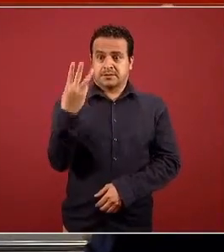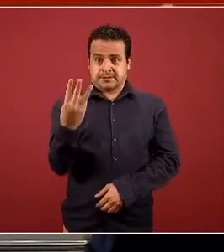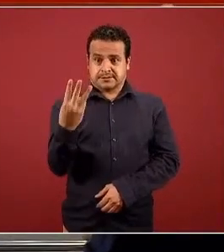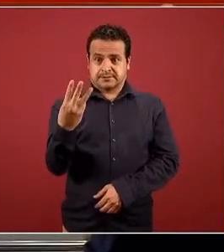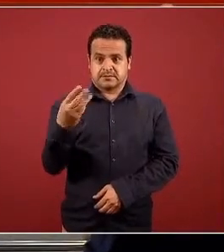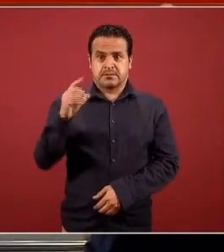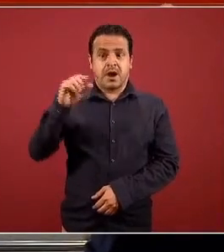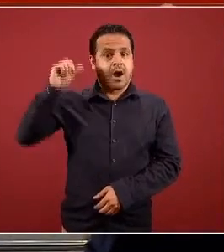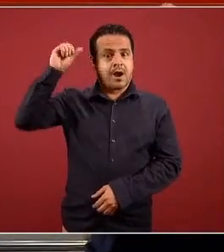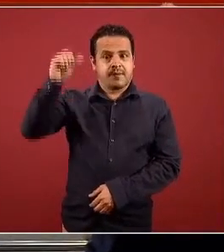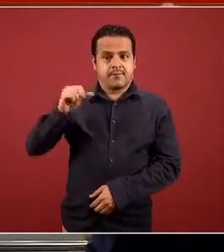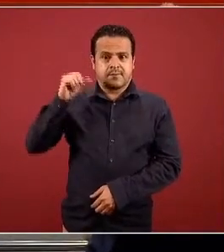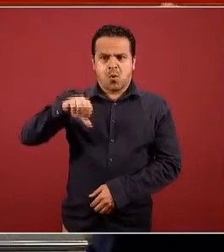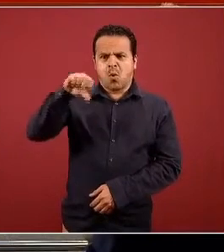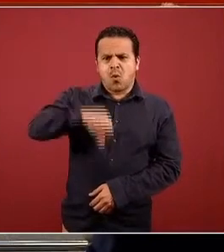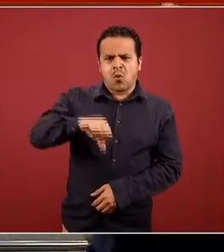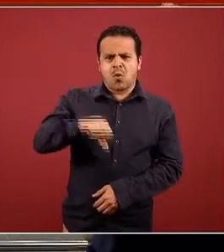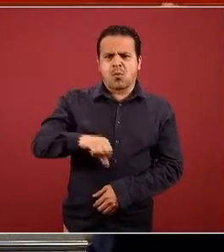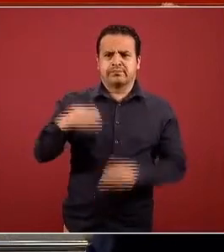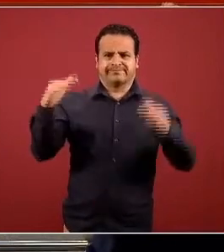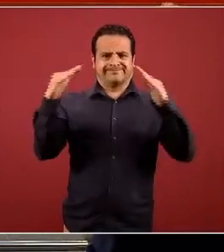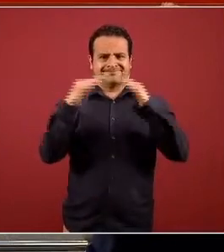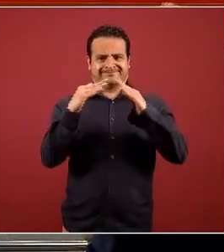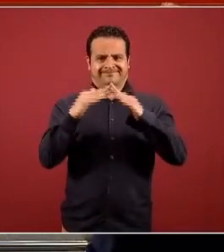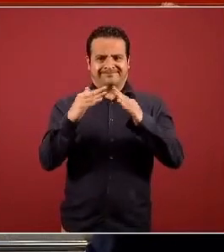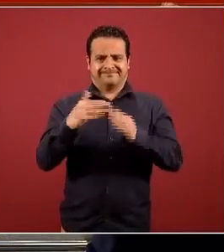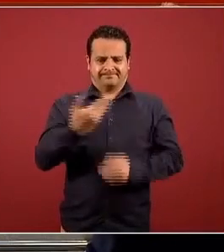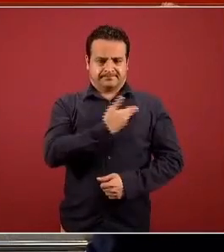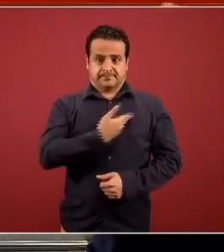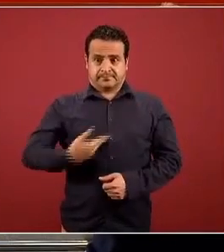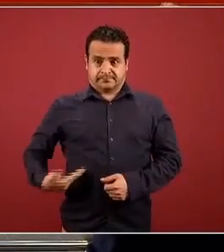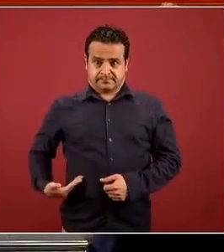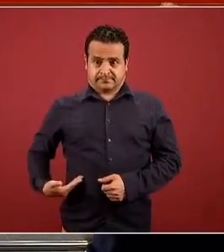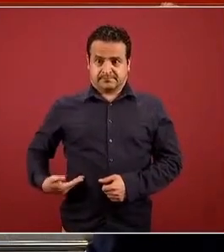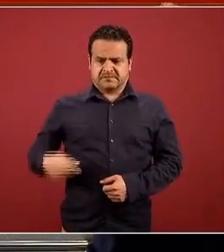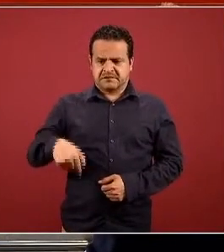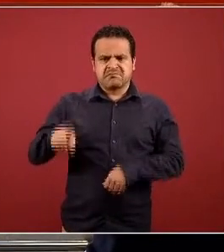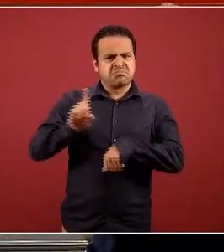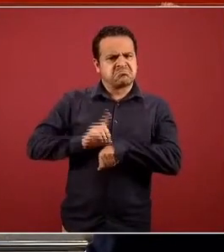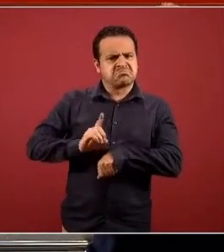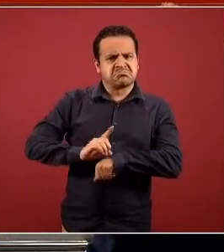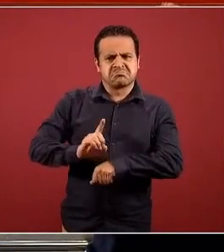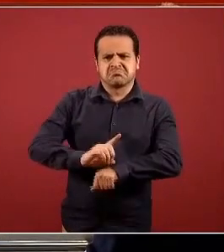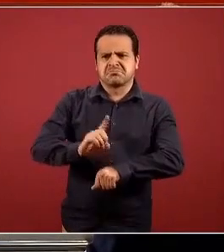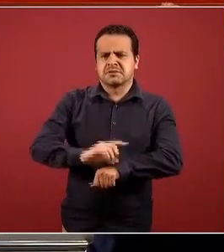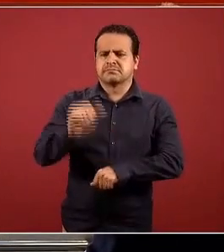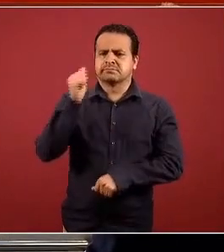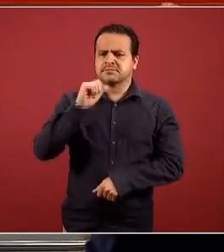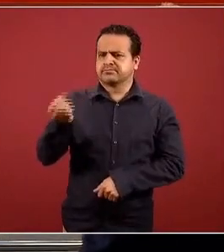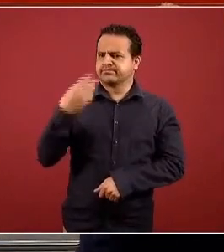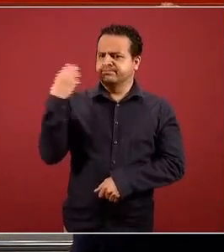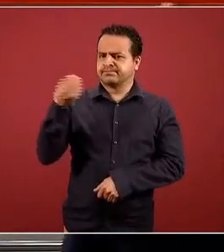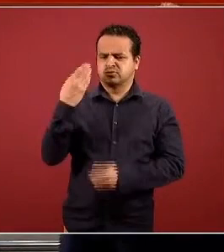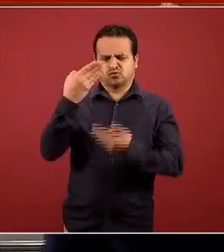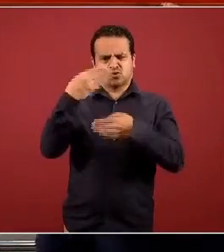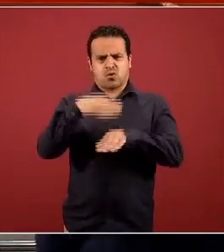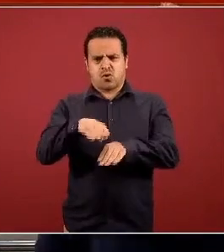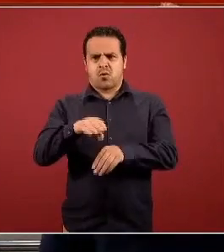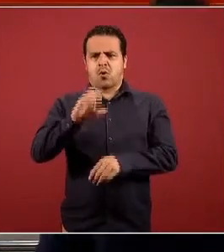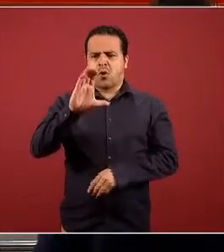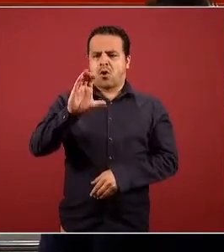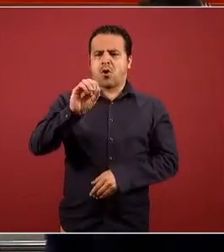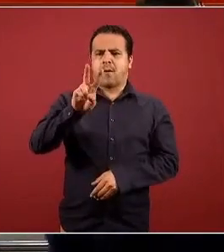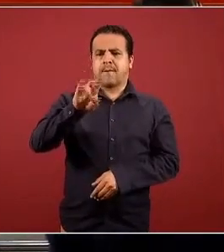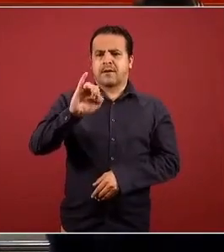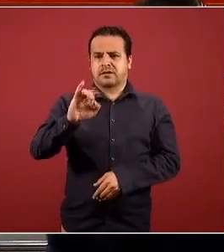nacional de méxico vamos a iniciar la conferencia de prensa diaria sobre la situación de la pandemia de kobe y la enfermedad